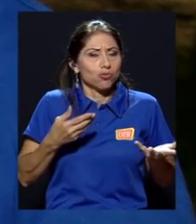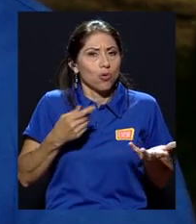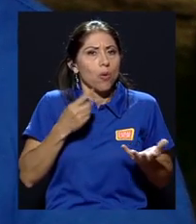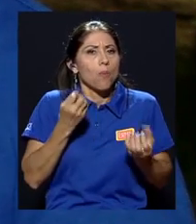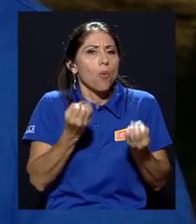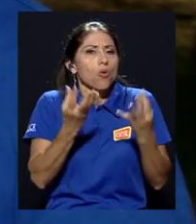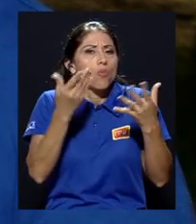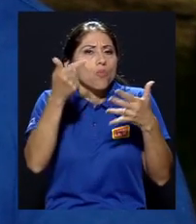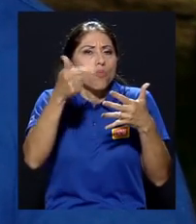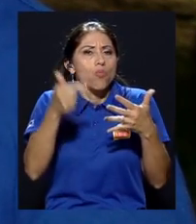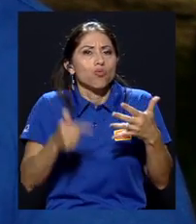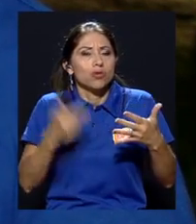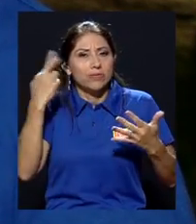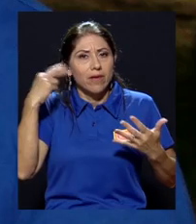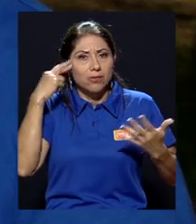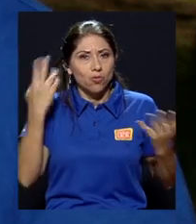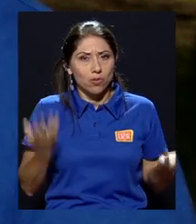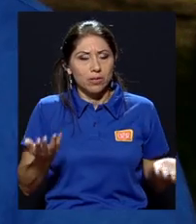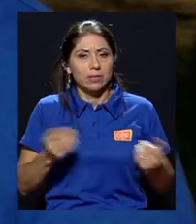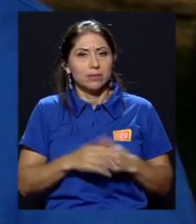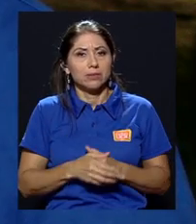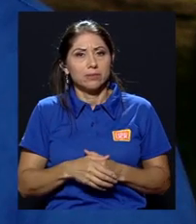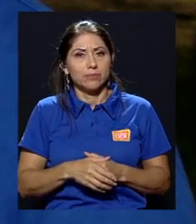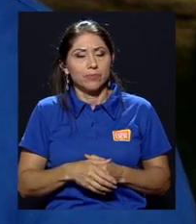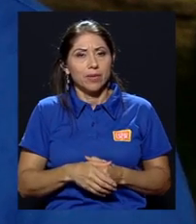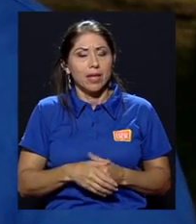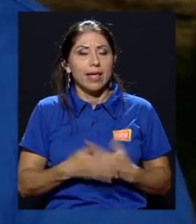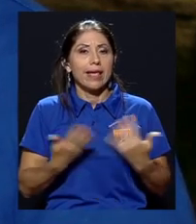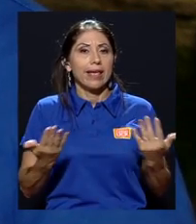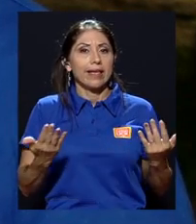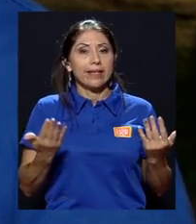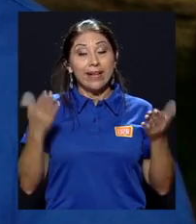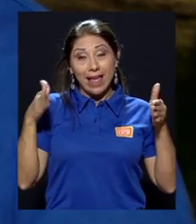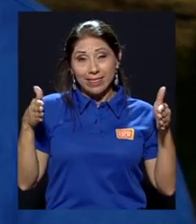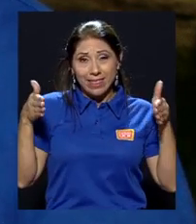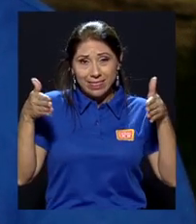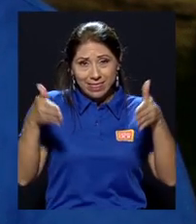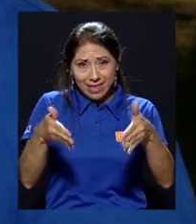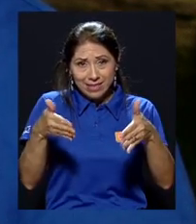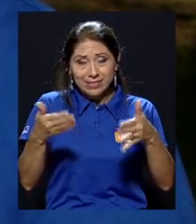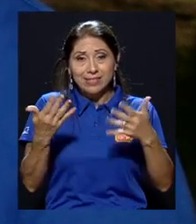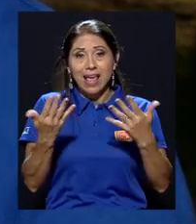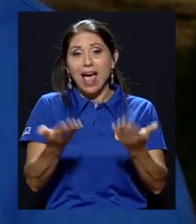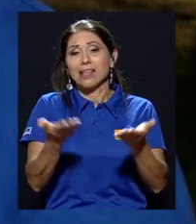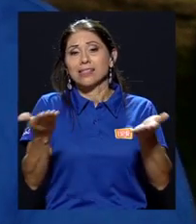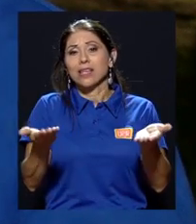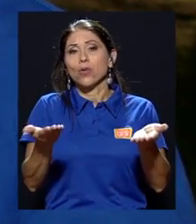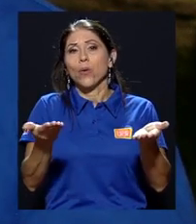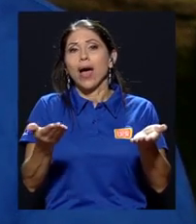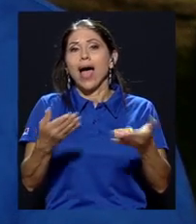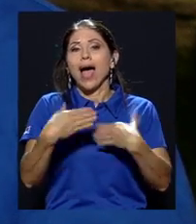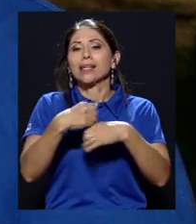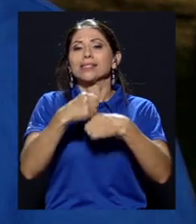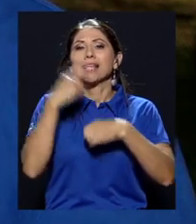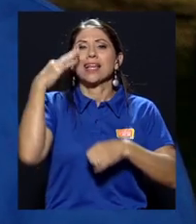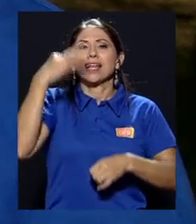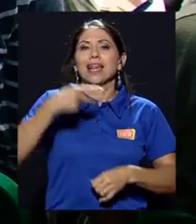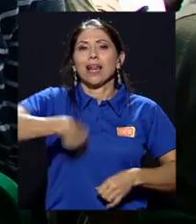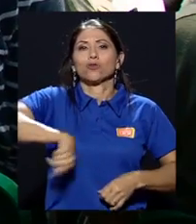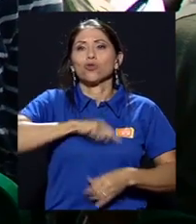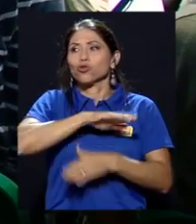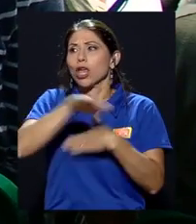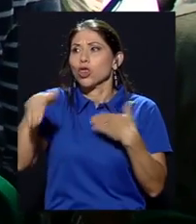por muchas razones, ¿verdad? La tendencia ha sido más bien hacernos creer que tenemos que ser